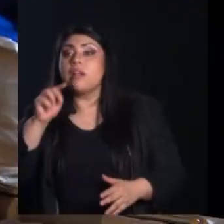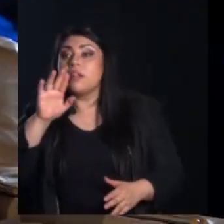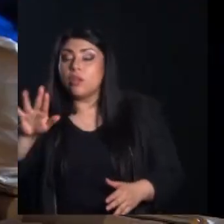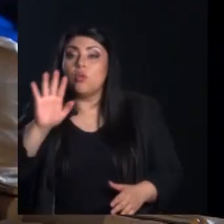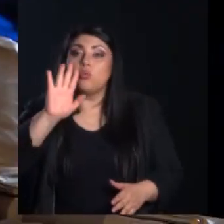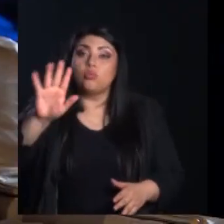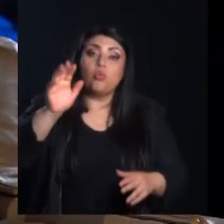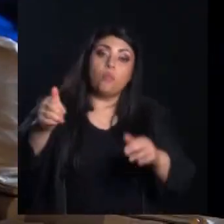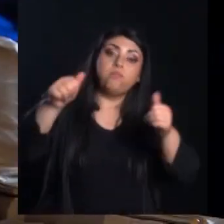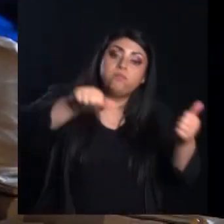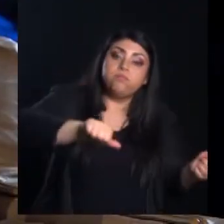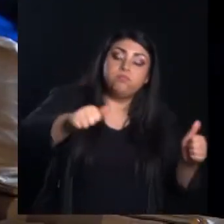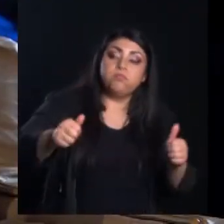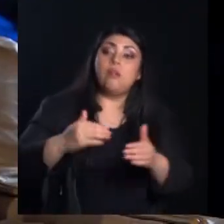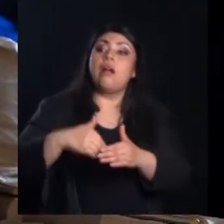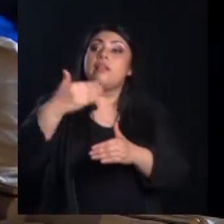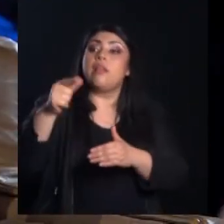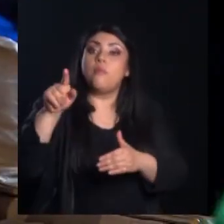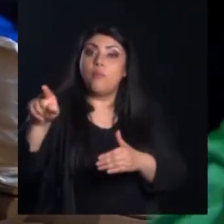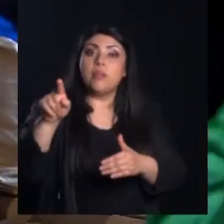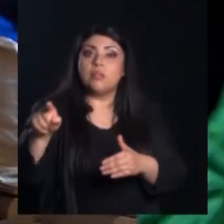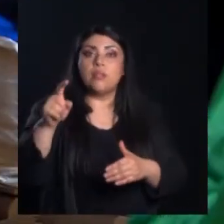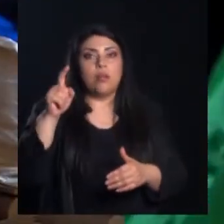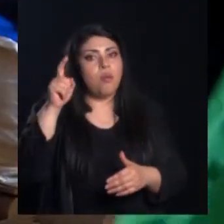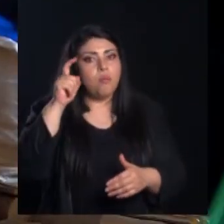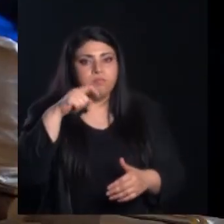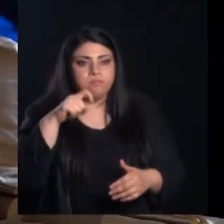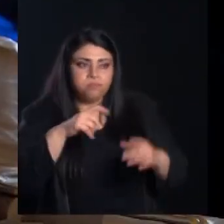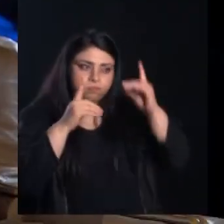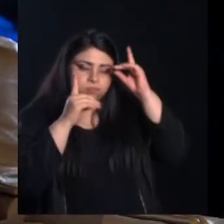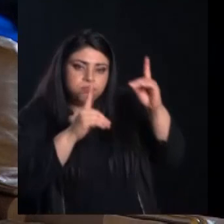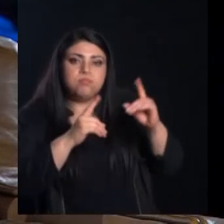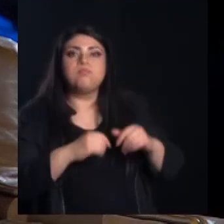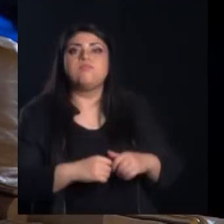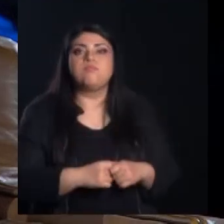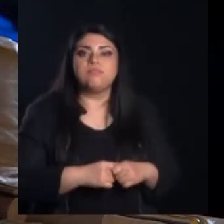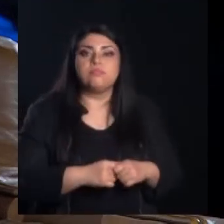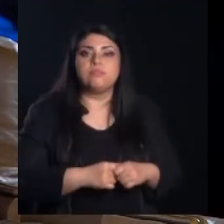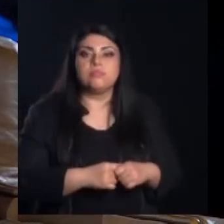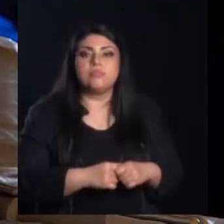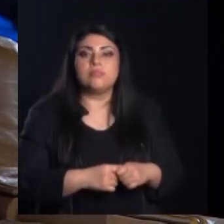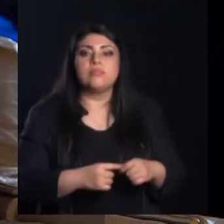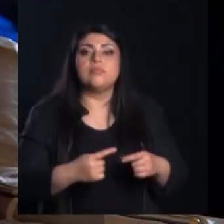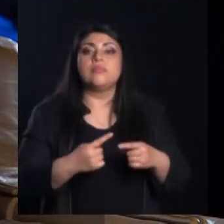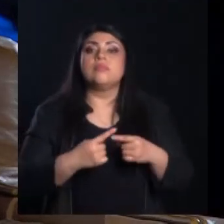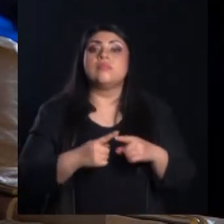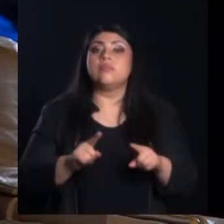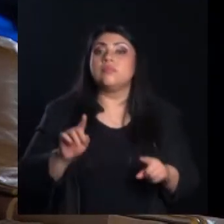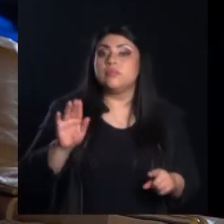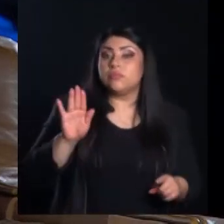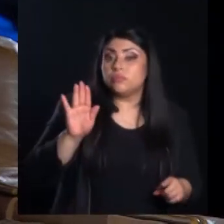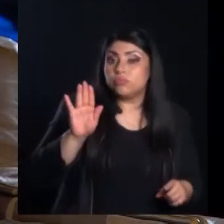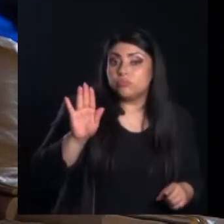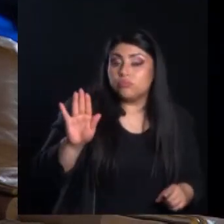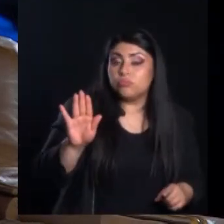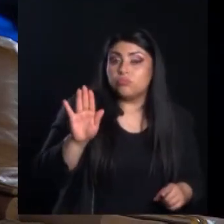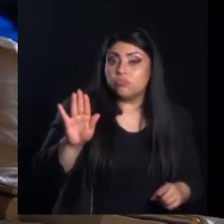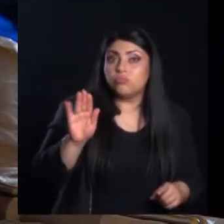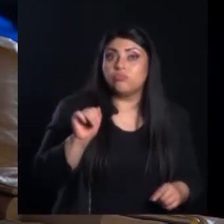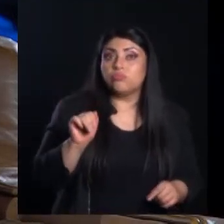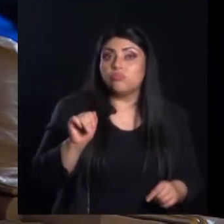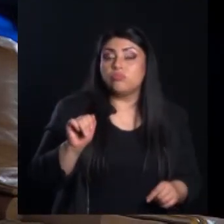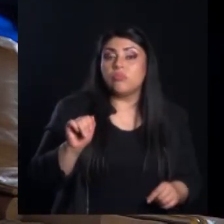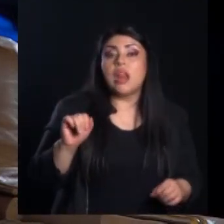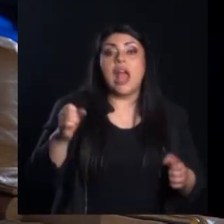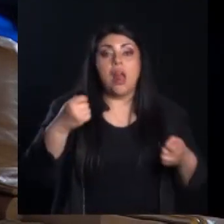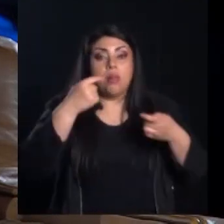a alguien o viene alguien después de ti que nosotros en esta tarde las cuerdas de los pies se empiezan a